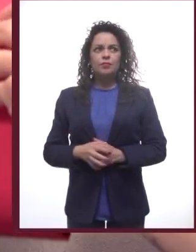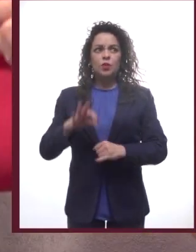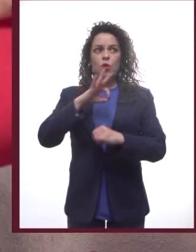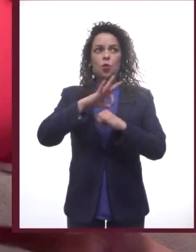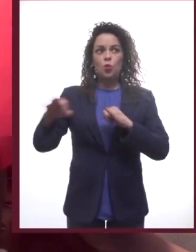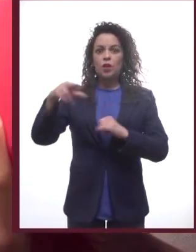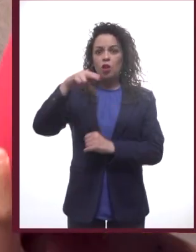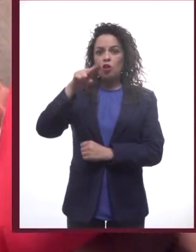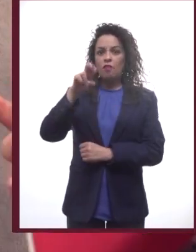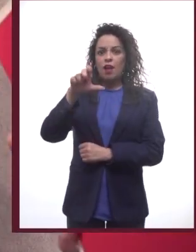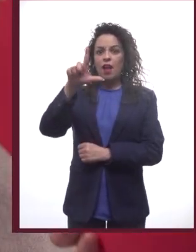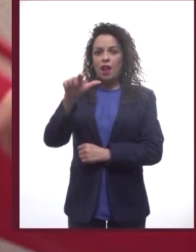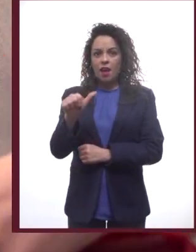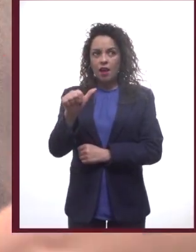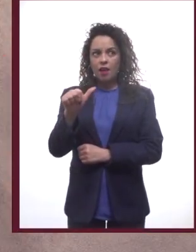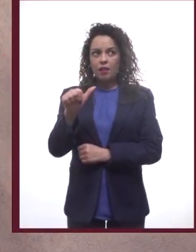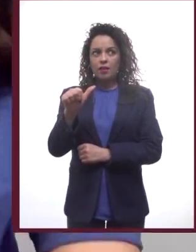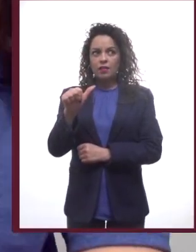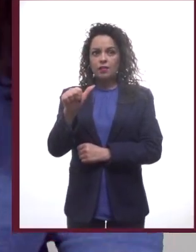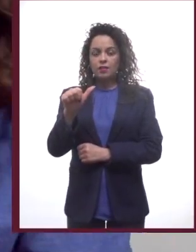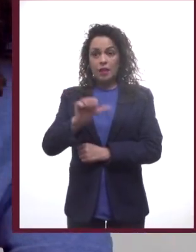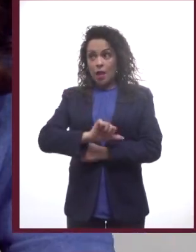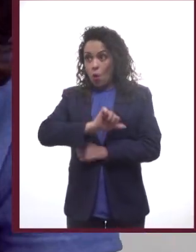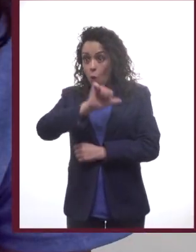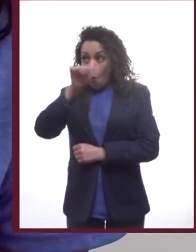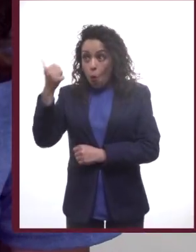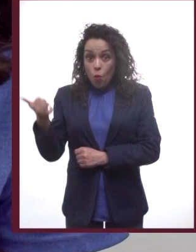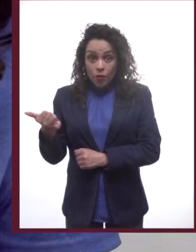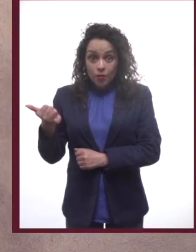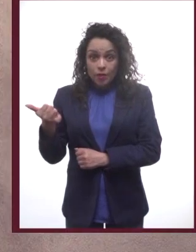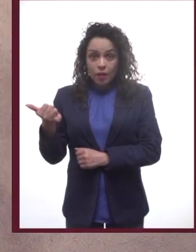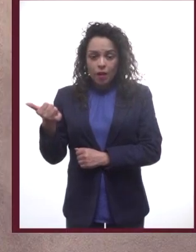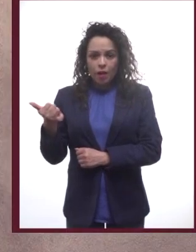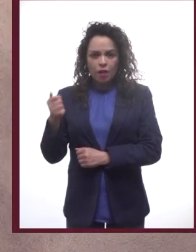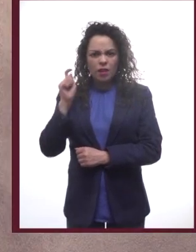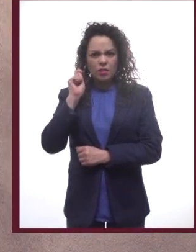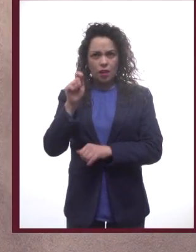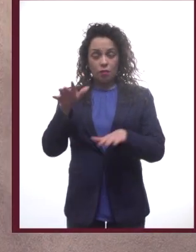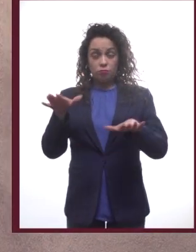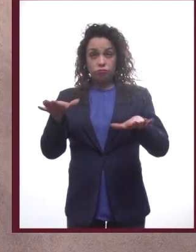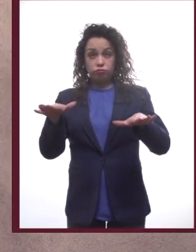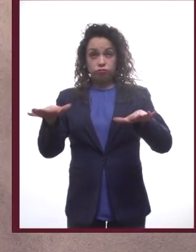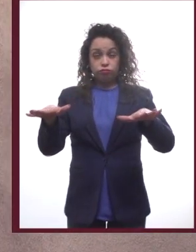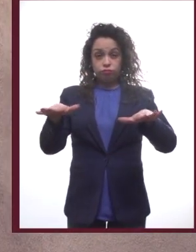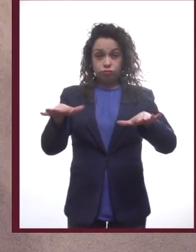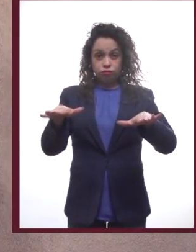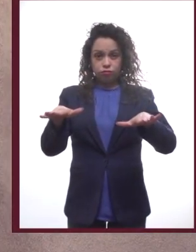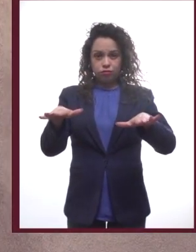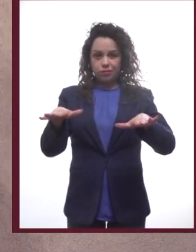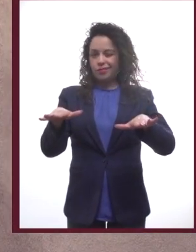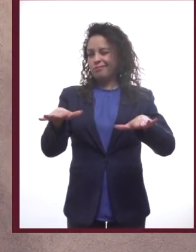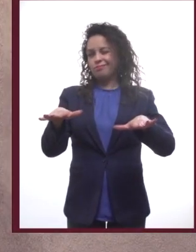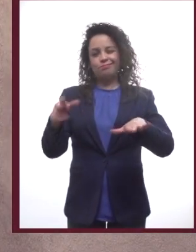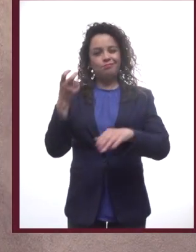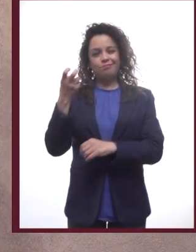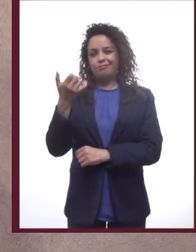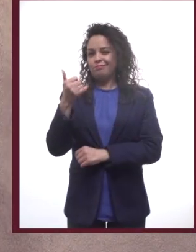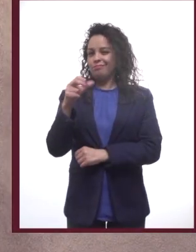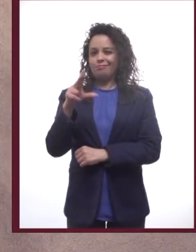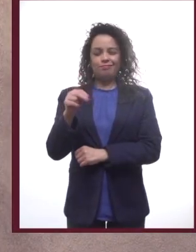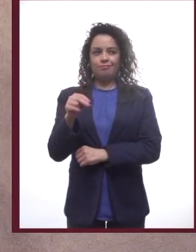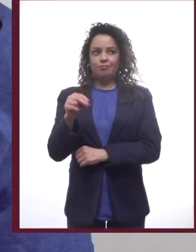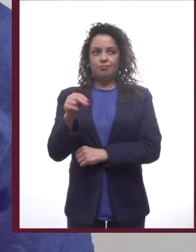la última novela de Aurelio. ¡Órale, otra! ¿De zombies? Uy, no. Eso ya los dejó